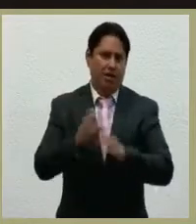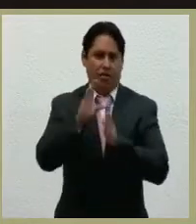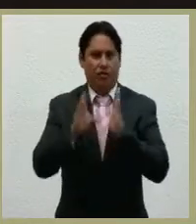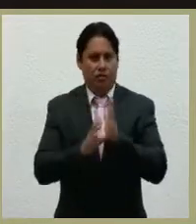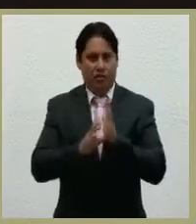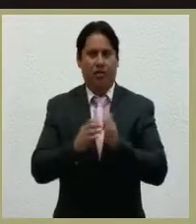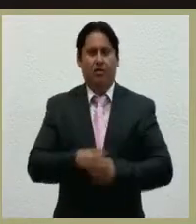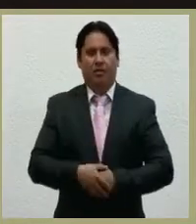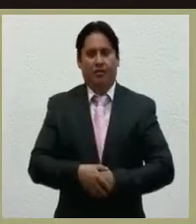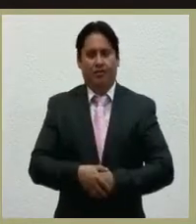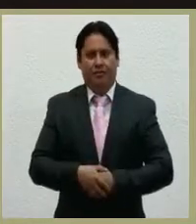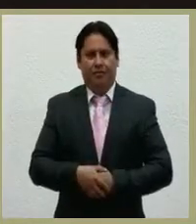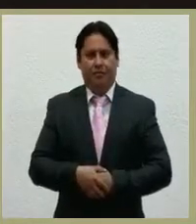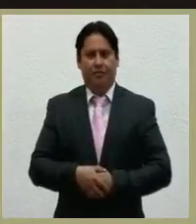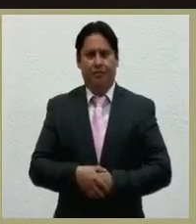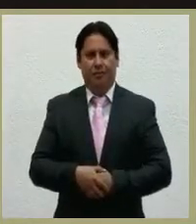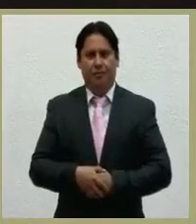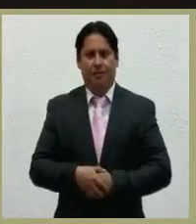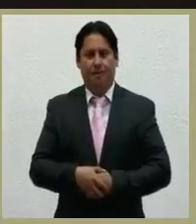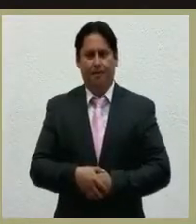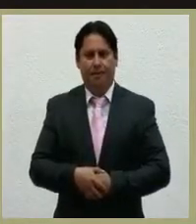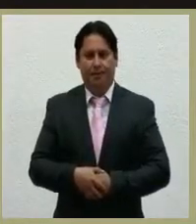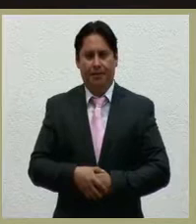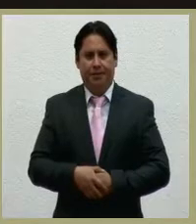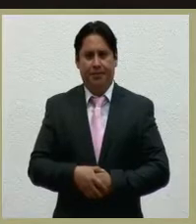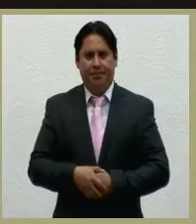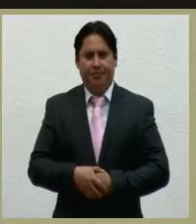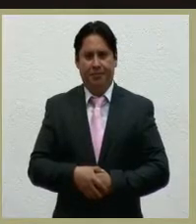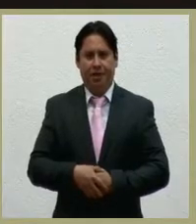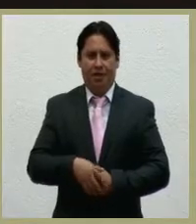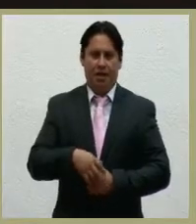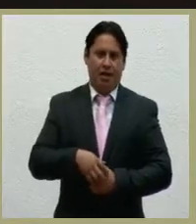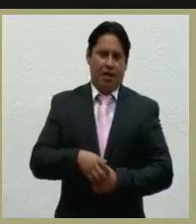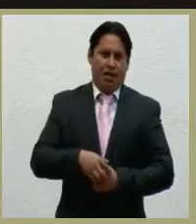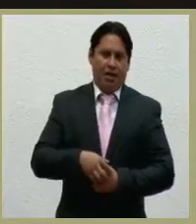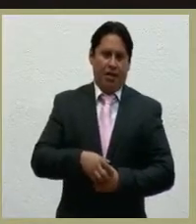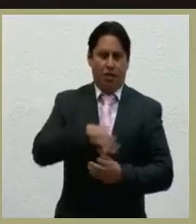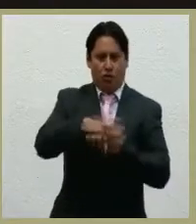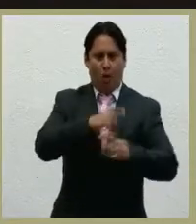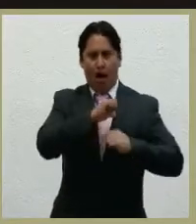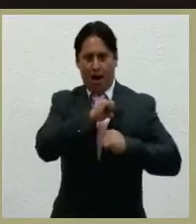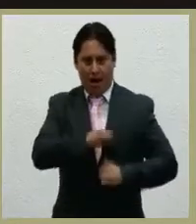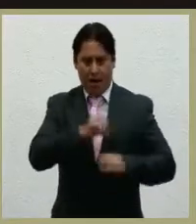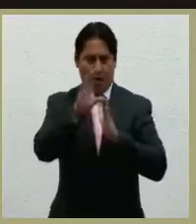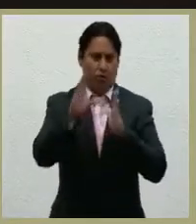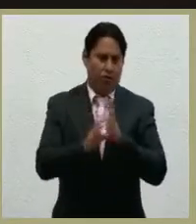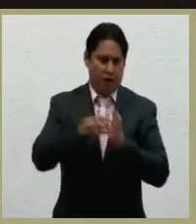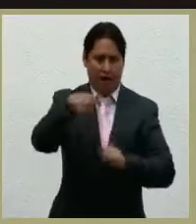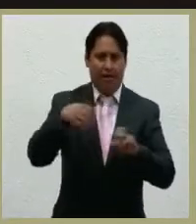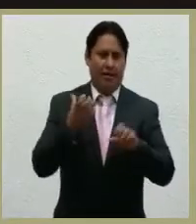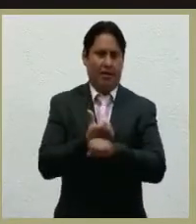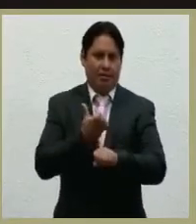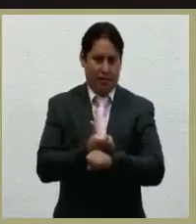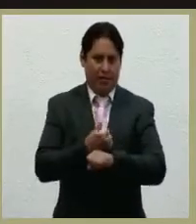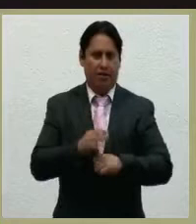del Honorable Congreso del Estado Libre y Soberano de Chiapas, en uso de las facultades que le concede la Constitución Política Local, y que